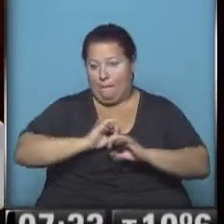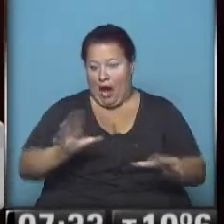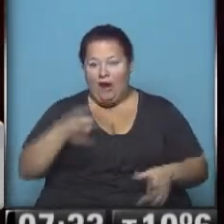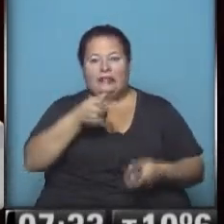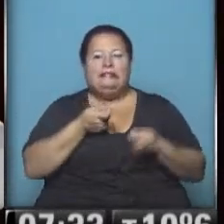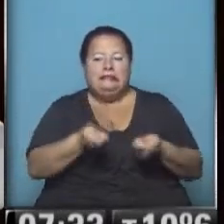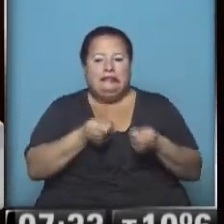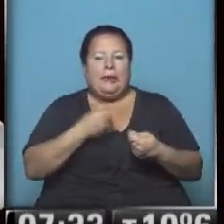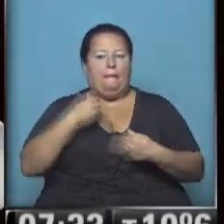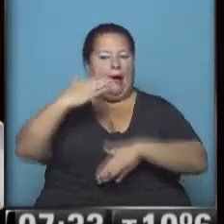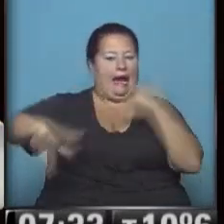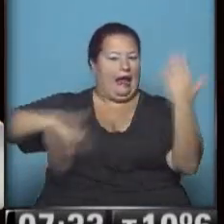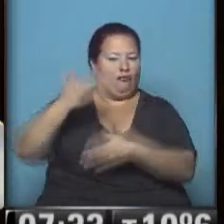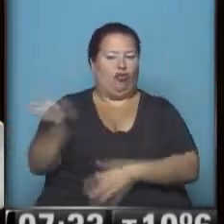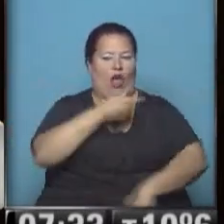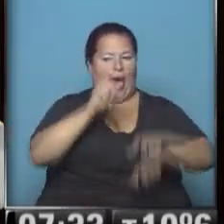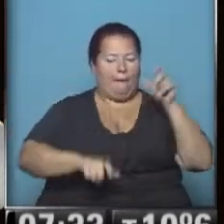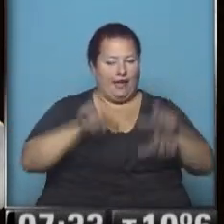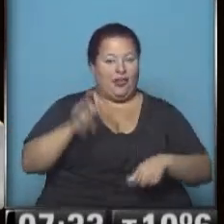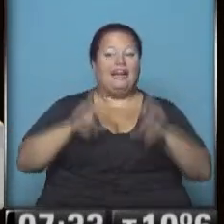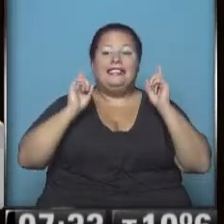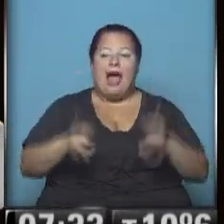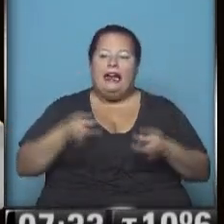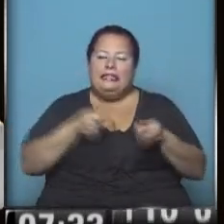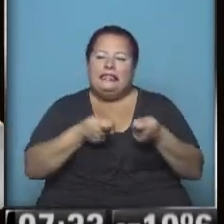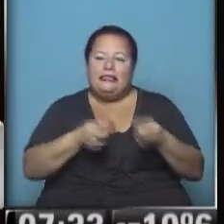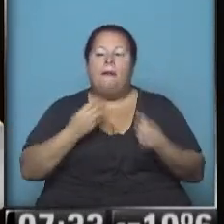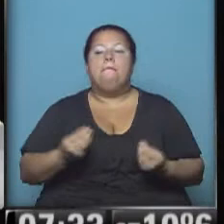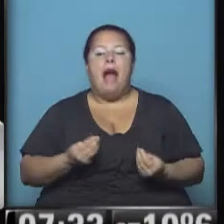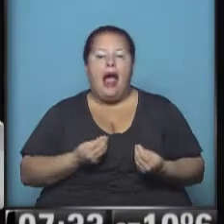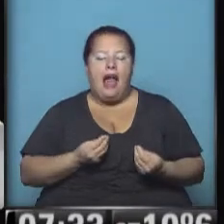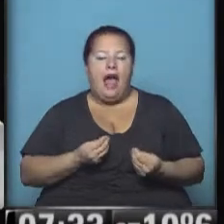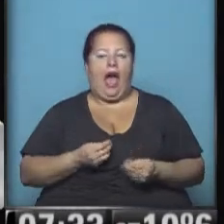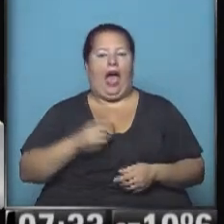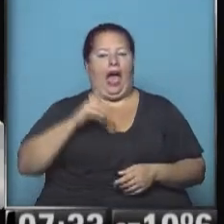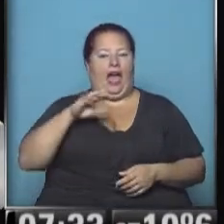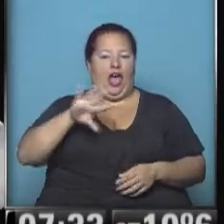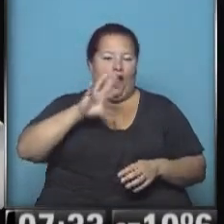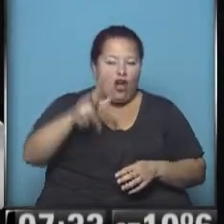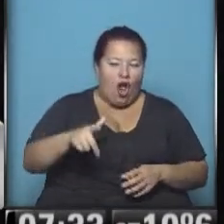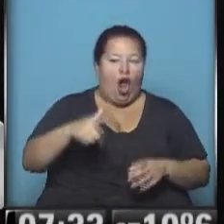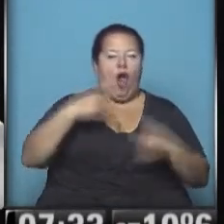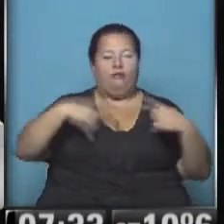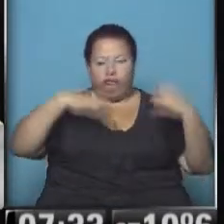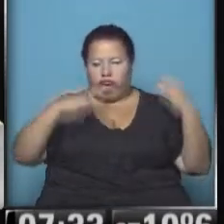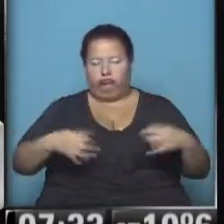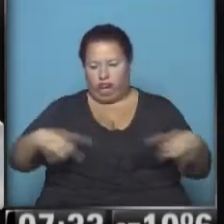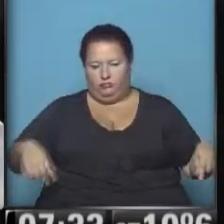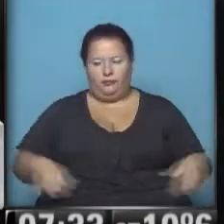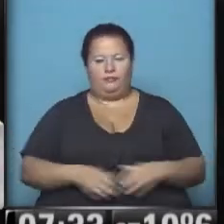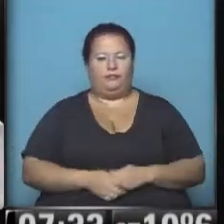a la violencia colectiva e instigación a cometer delitos en concurso real